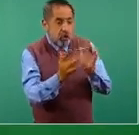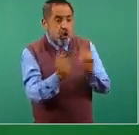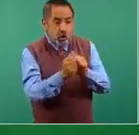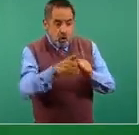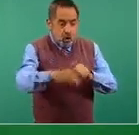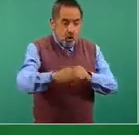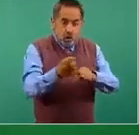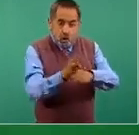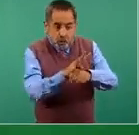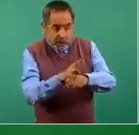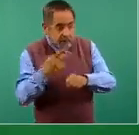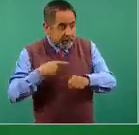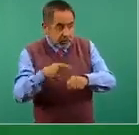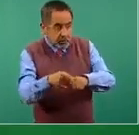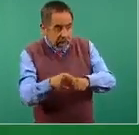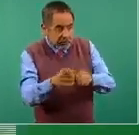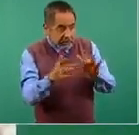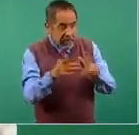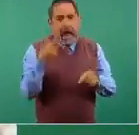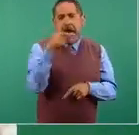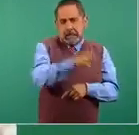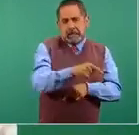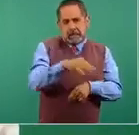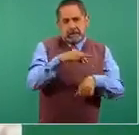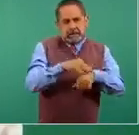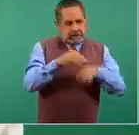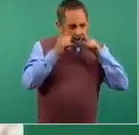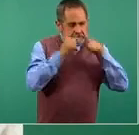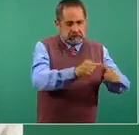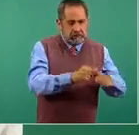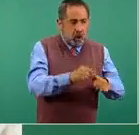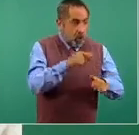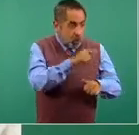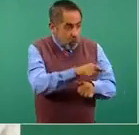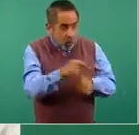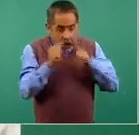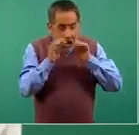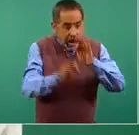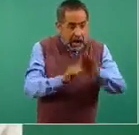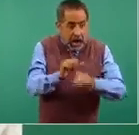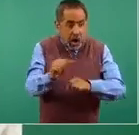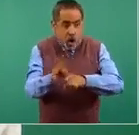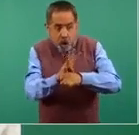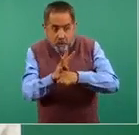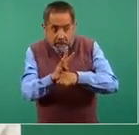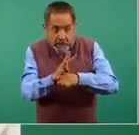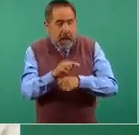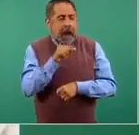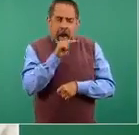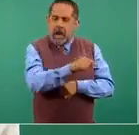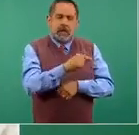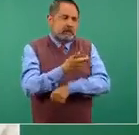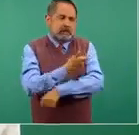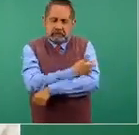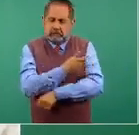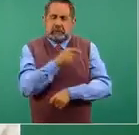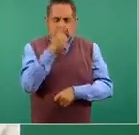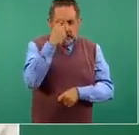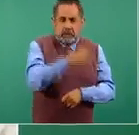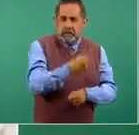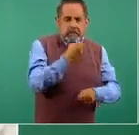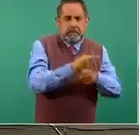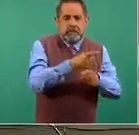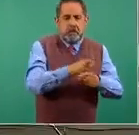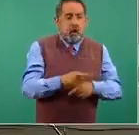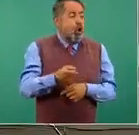nomenclatura, dejamos muy en claro, no tiene nada que ver con niveles de preferencia, tiene que ver con cercanía con la experiencia de